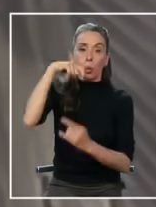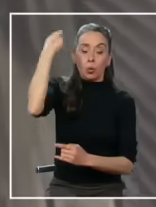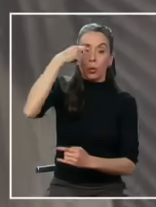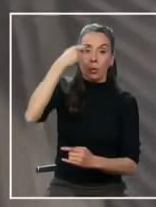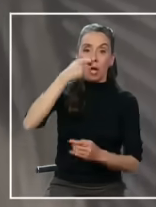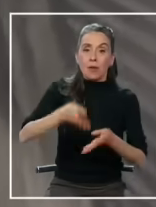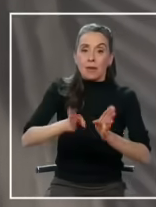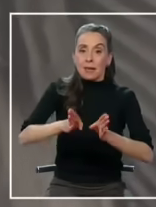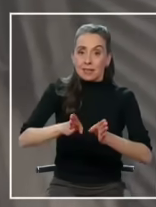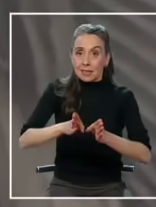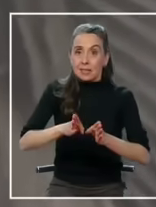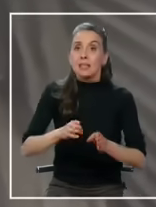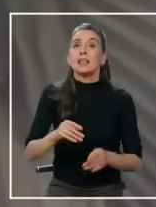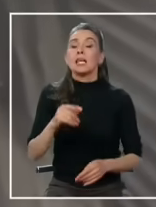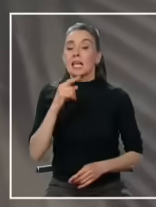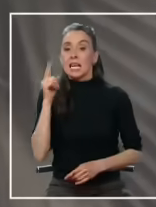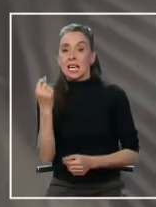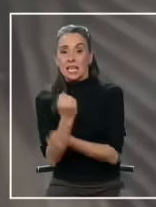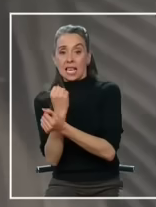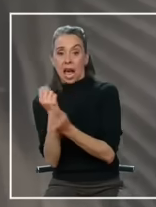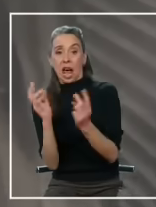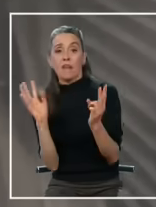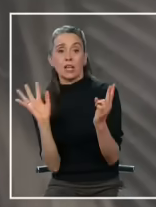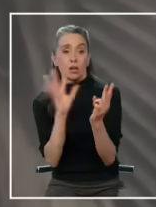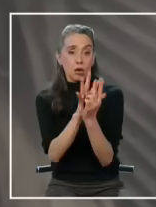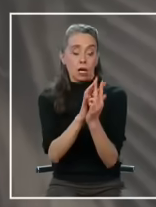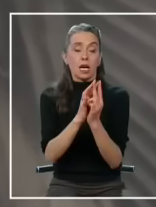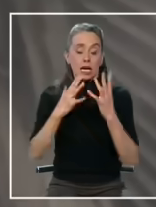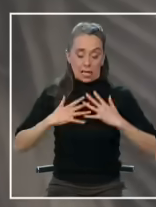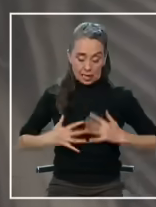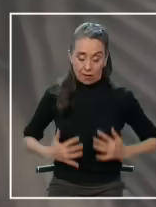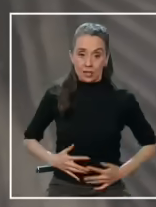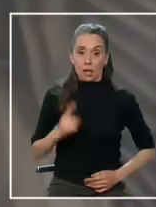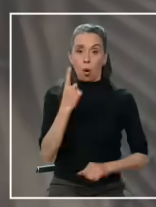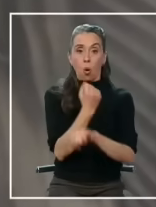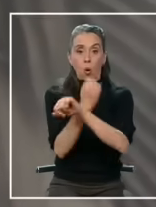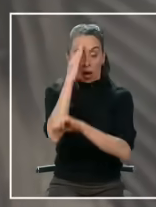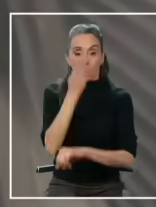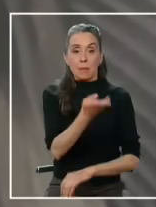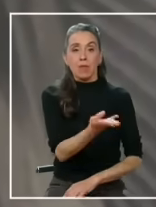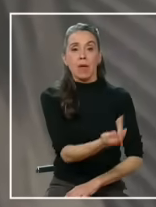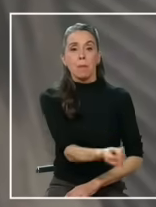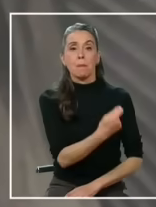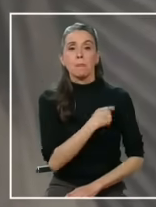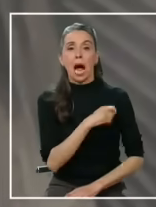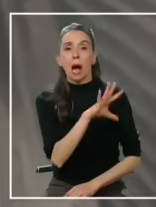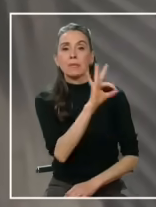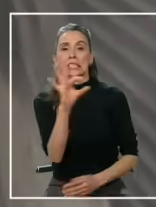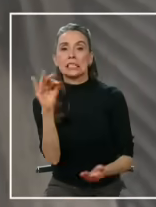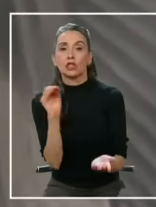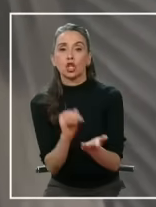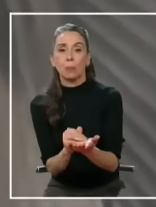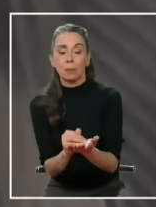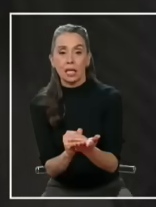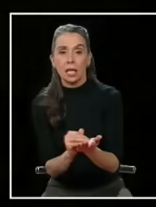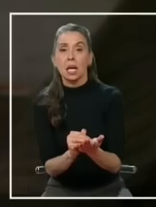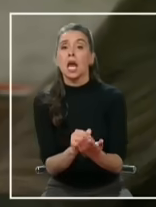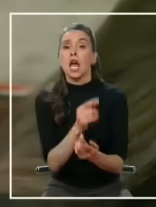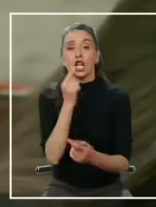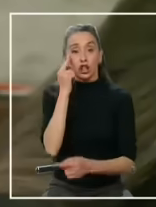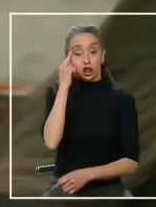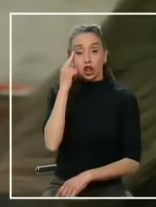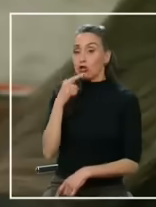pública. Comenzaron a registrarles sus vestimentas y uno de los carabineros les solicitó 500 mil pesos. Ante su